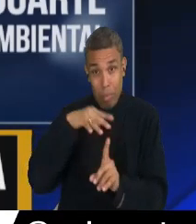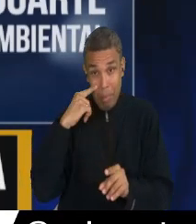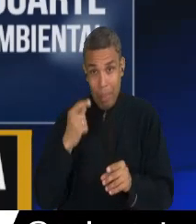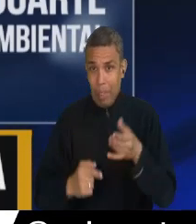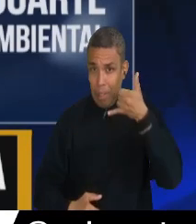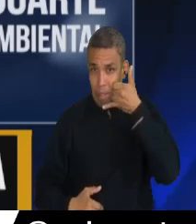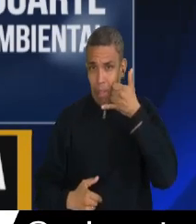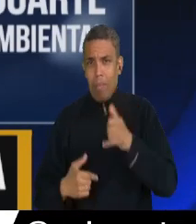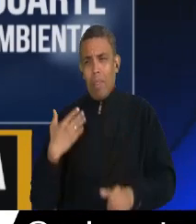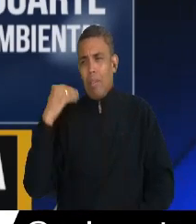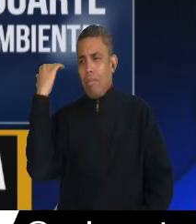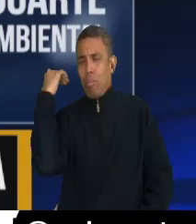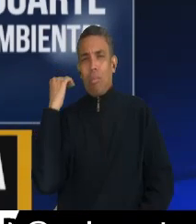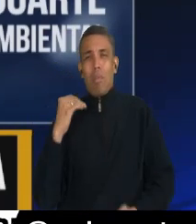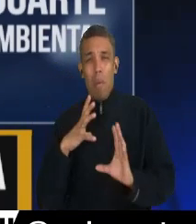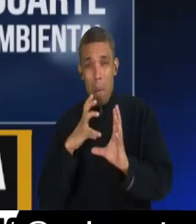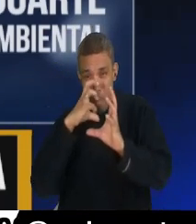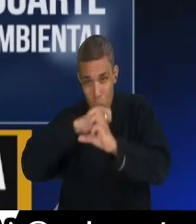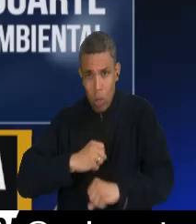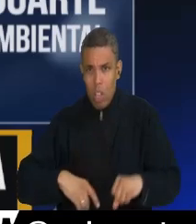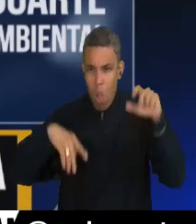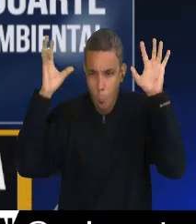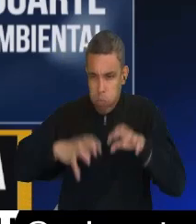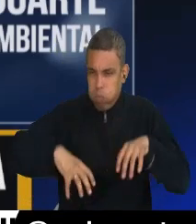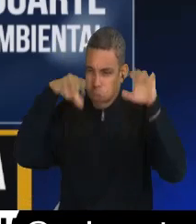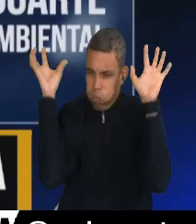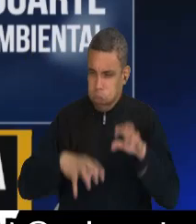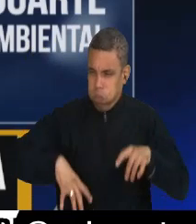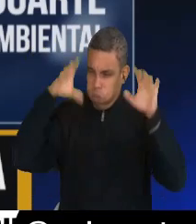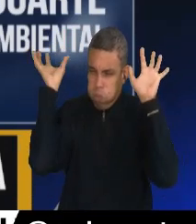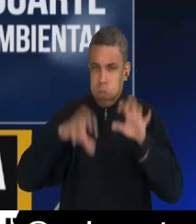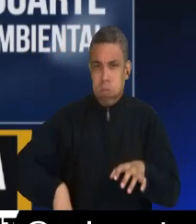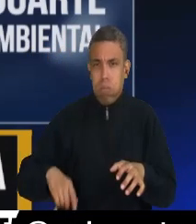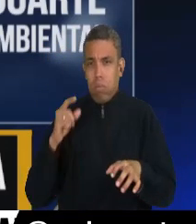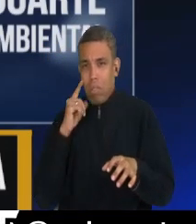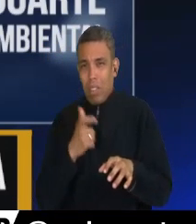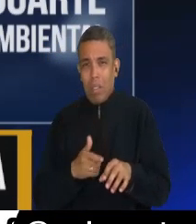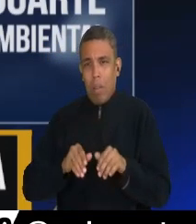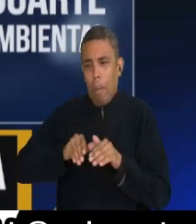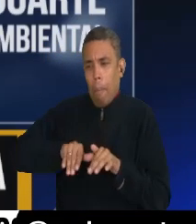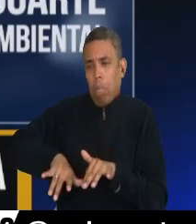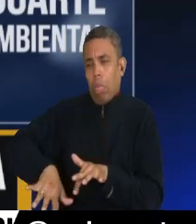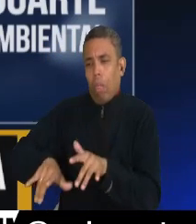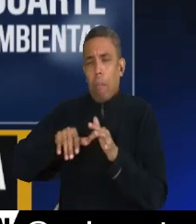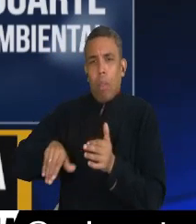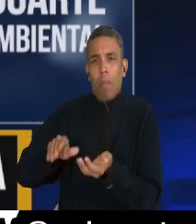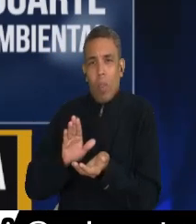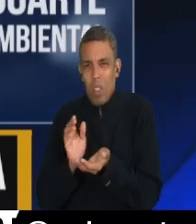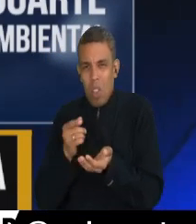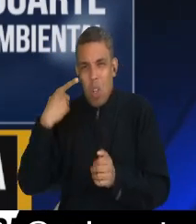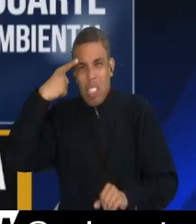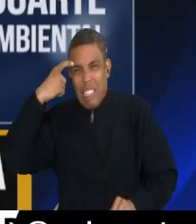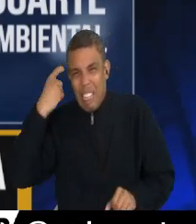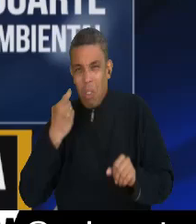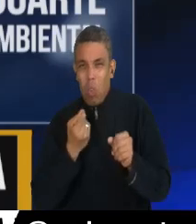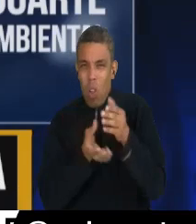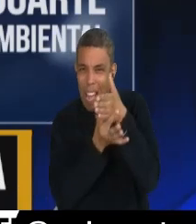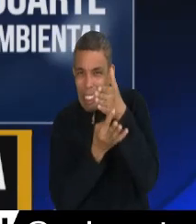llovió, todo ese combustible se fue al caño y fue a dar al río La Colorada, para que no me vayan a decir que no pasó